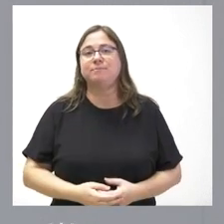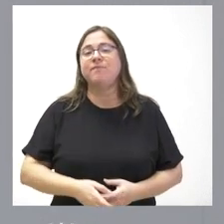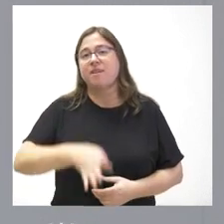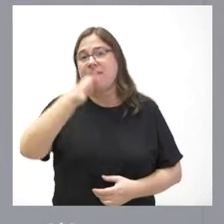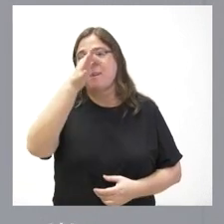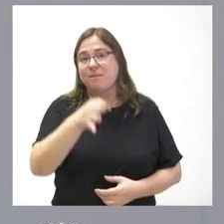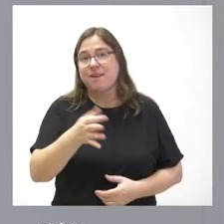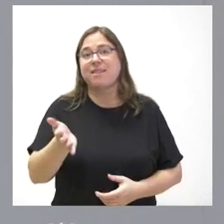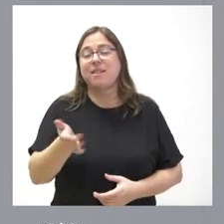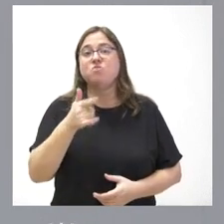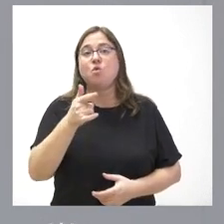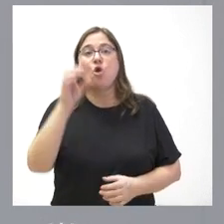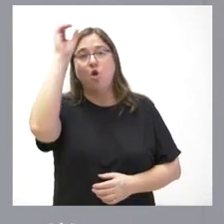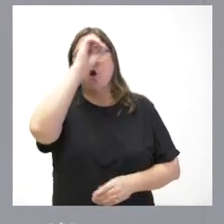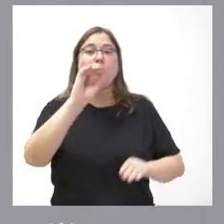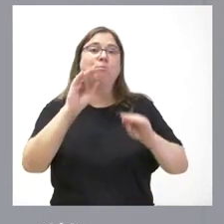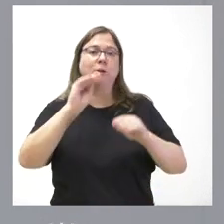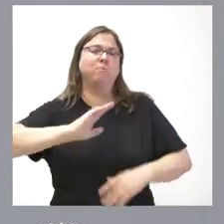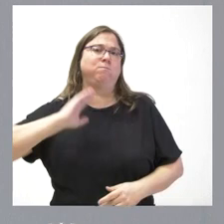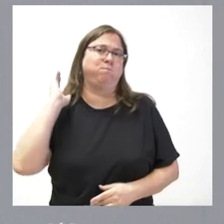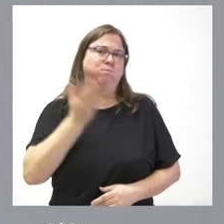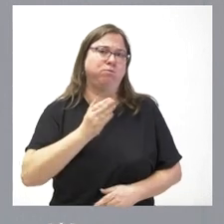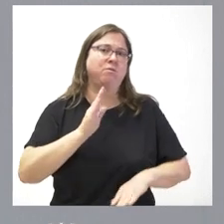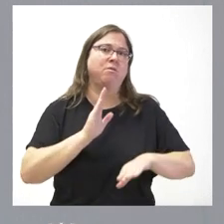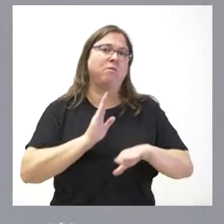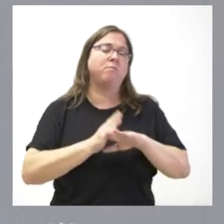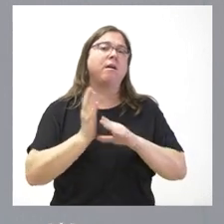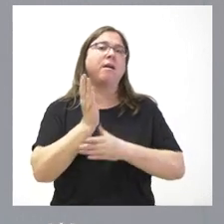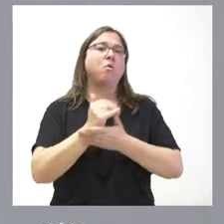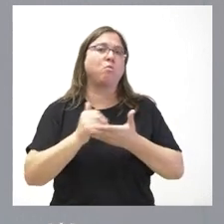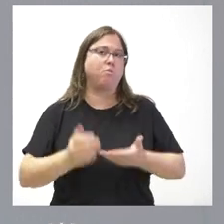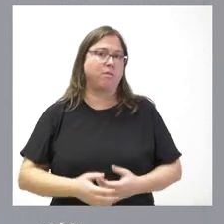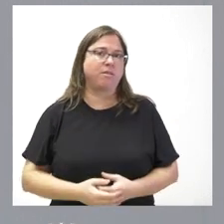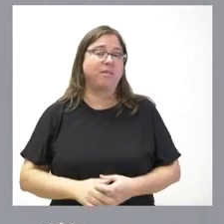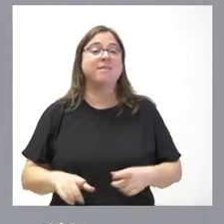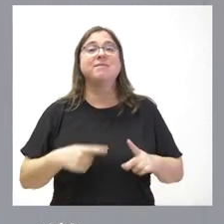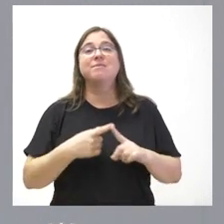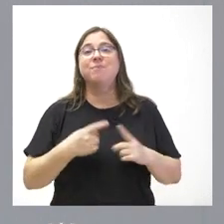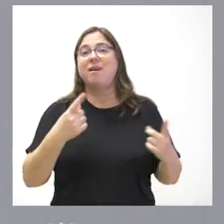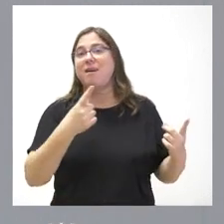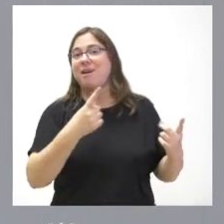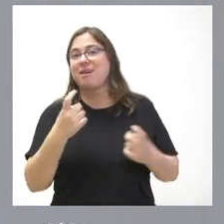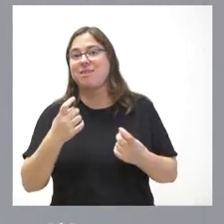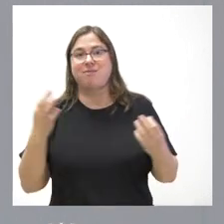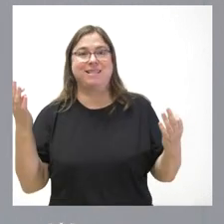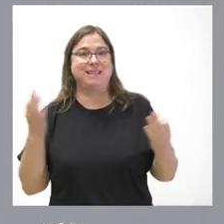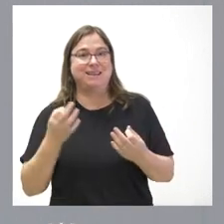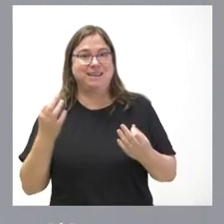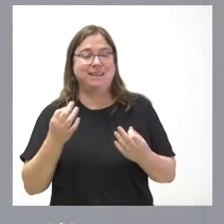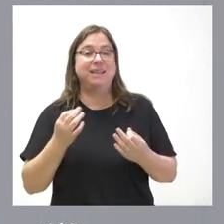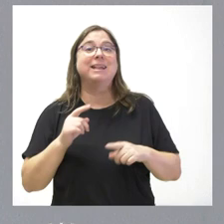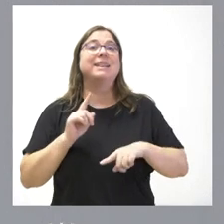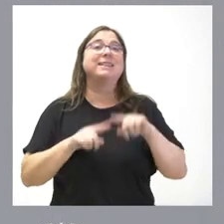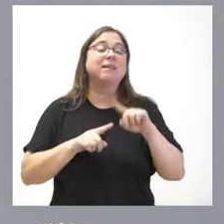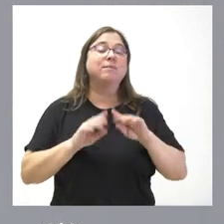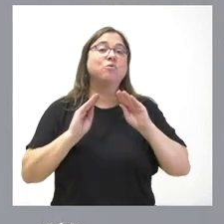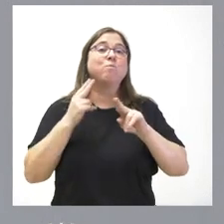posición en muchos temas ha sido un claro perjuicio hacia la comunidad Autónoma y sería necesario a nuestro juicio que al menos estas políticas